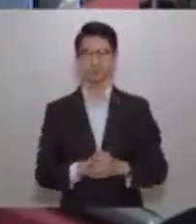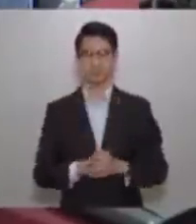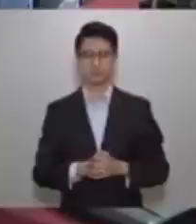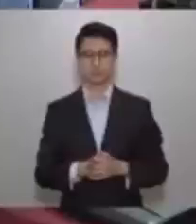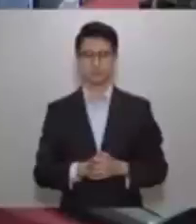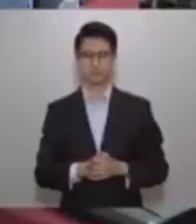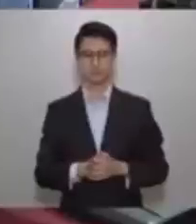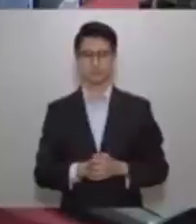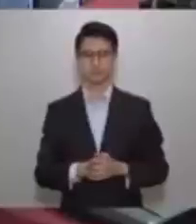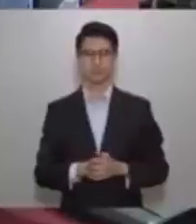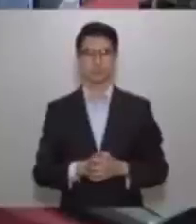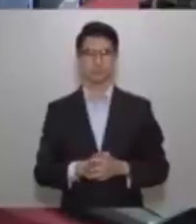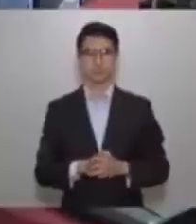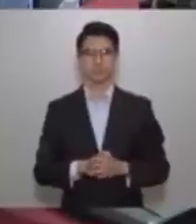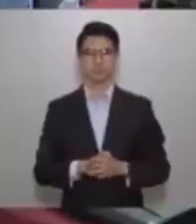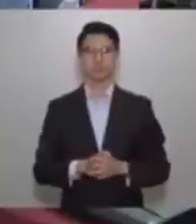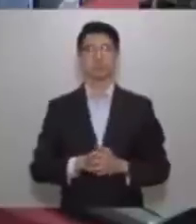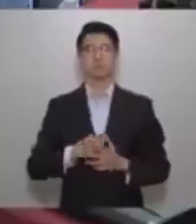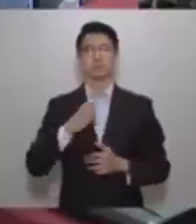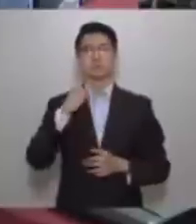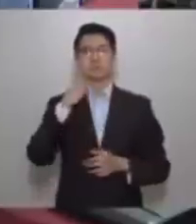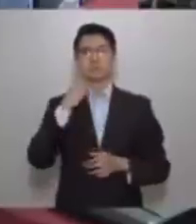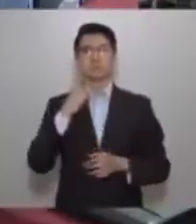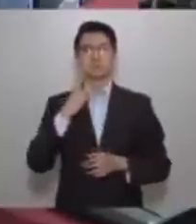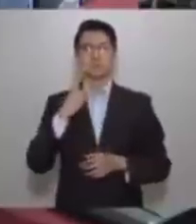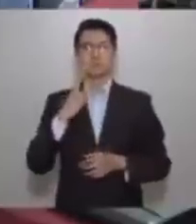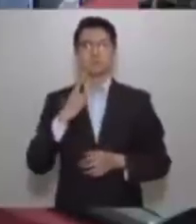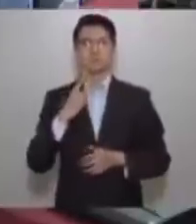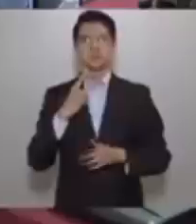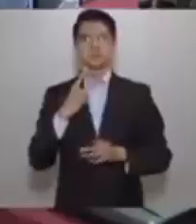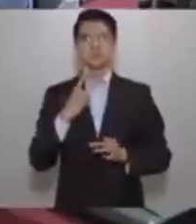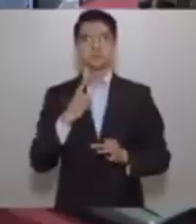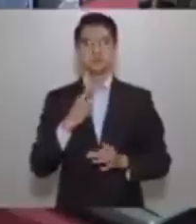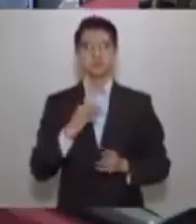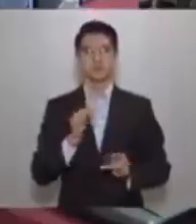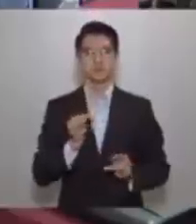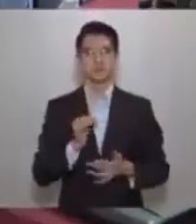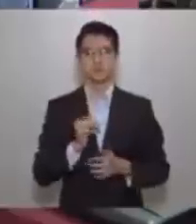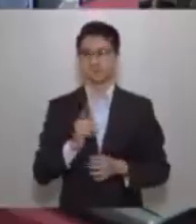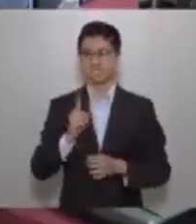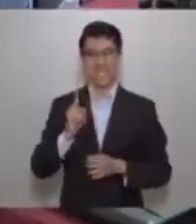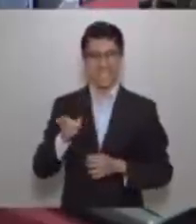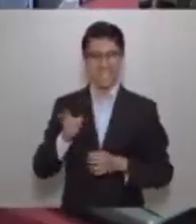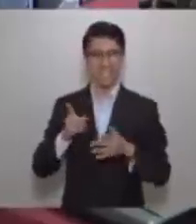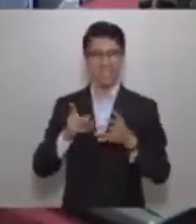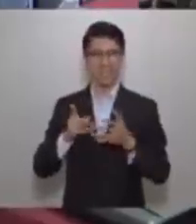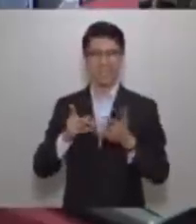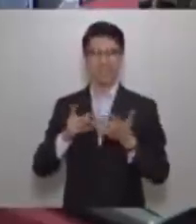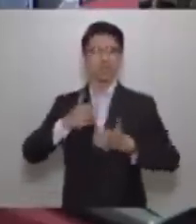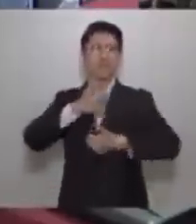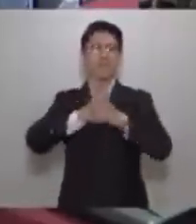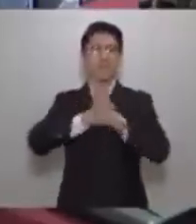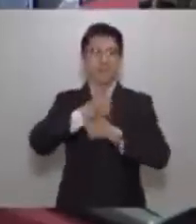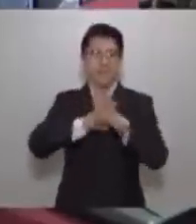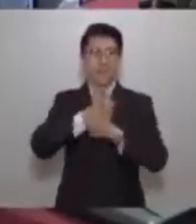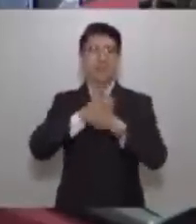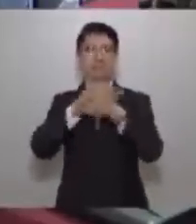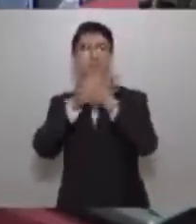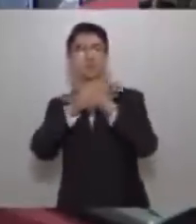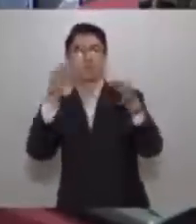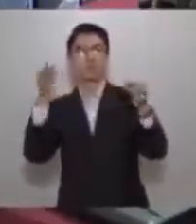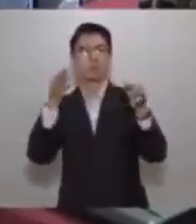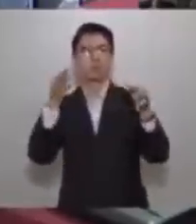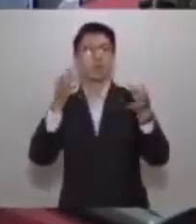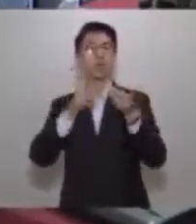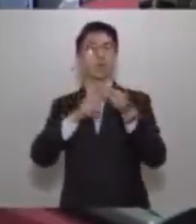si bien en este tipo de eventos se anuncian a través de redes sociales, ¿cuál va a ser la labor de la fiscalía para